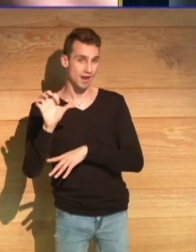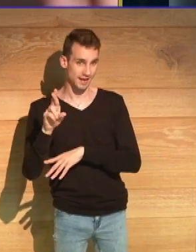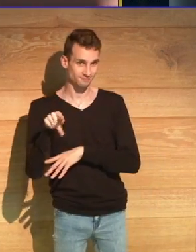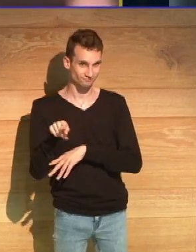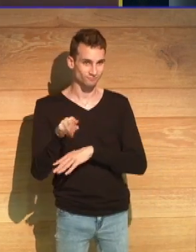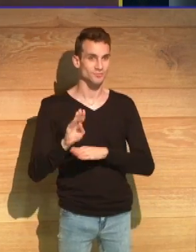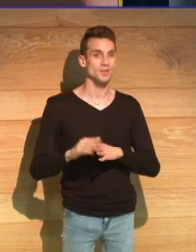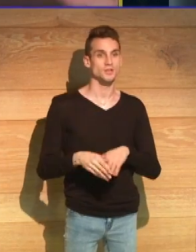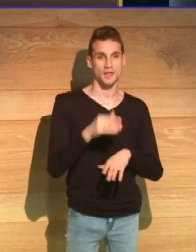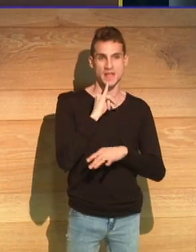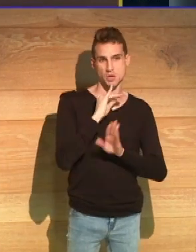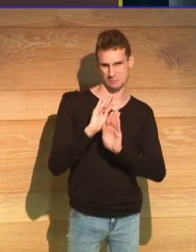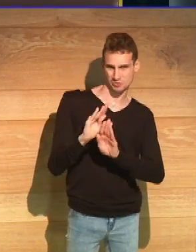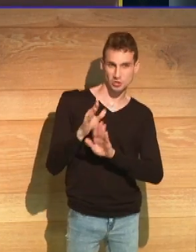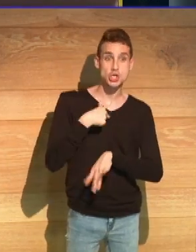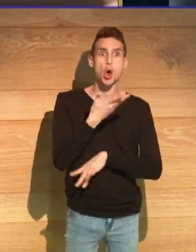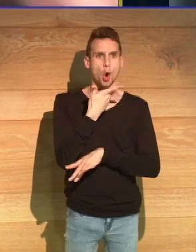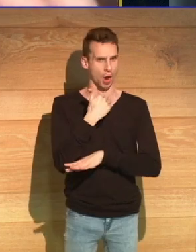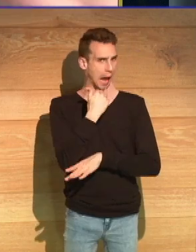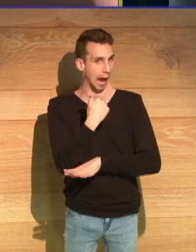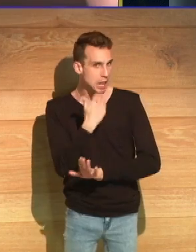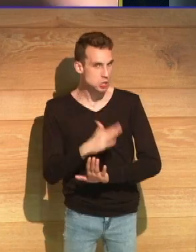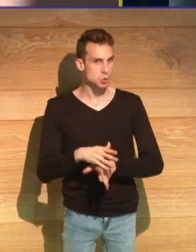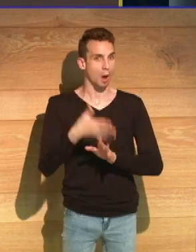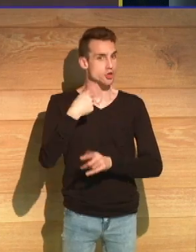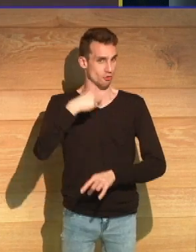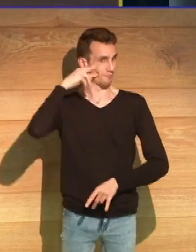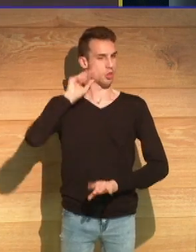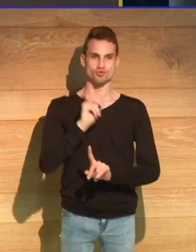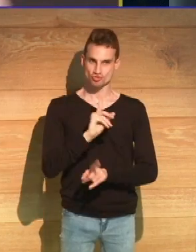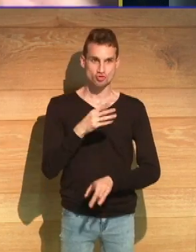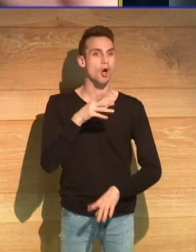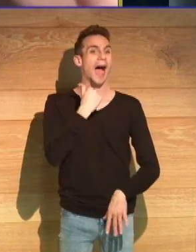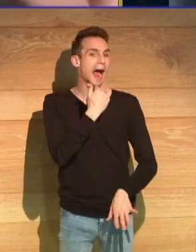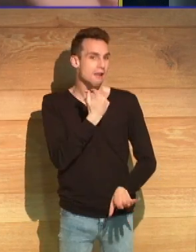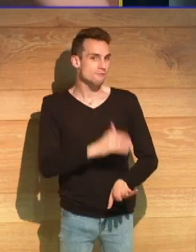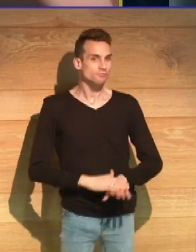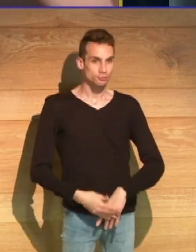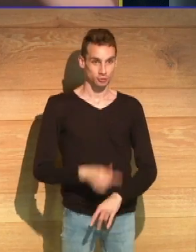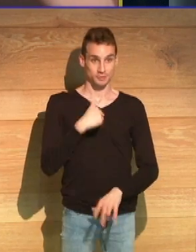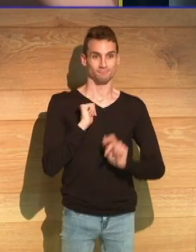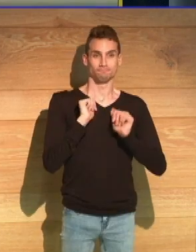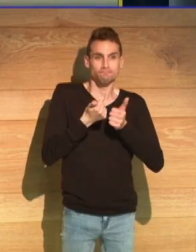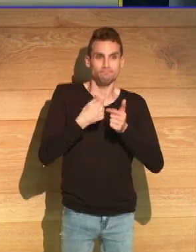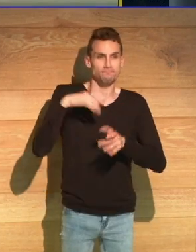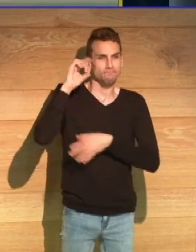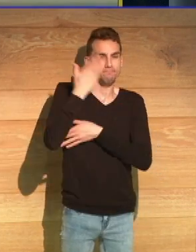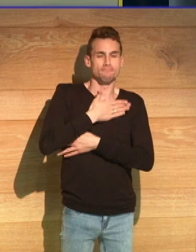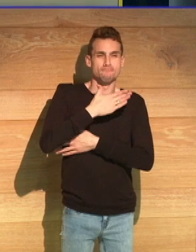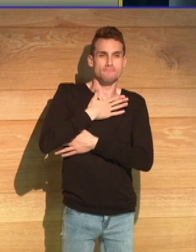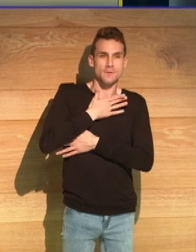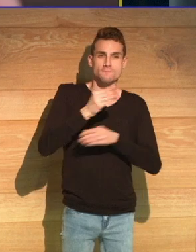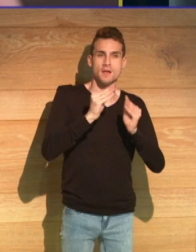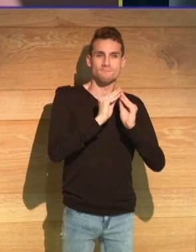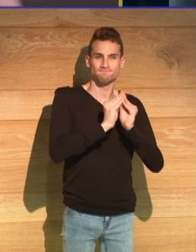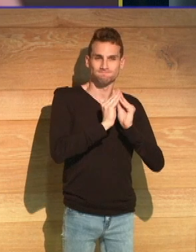conozco él, pero no tanto, pero algo, ¿sí? Entonces arranco con la idea de hacer una